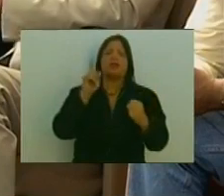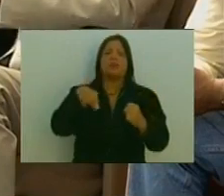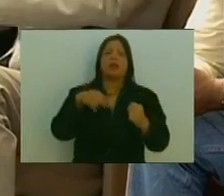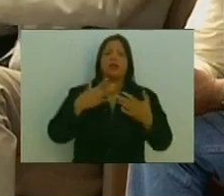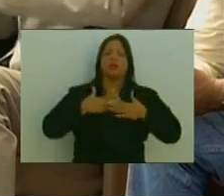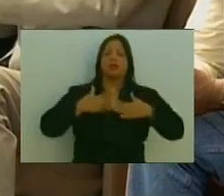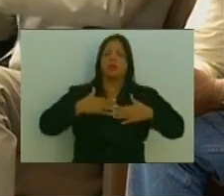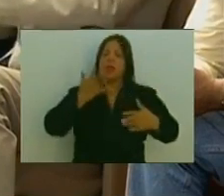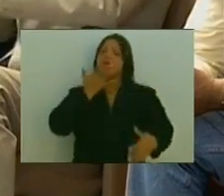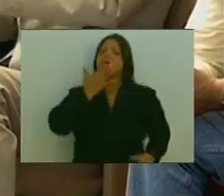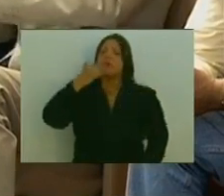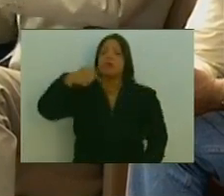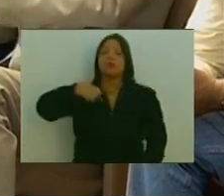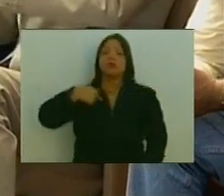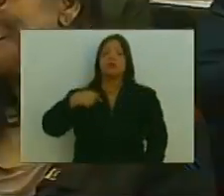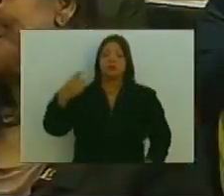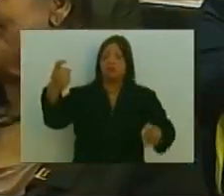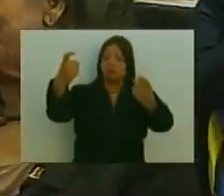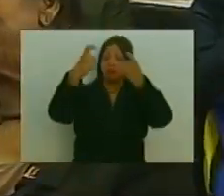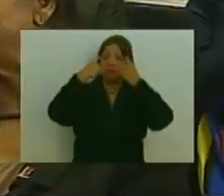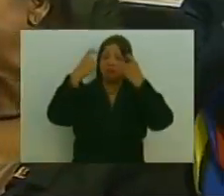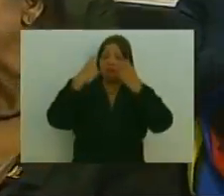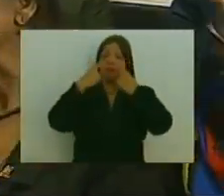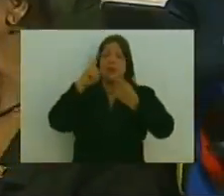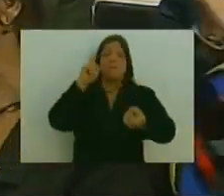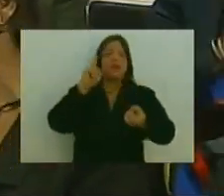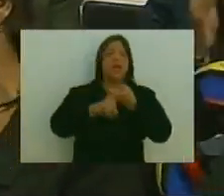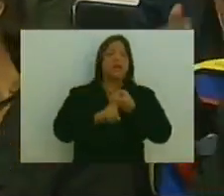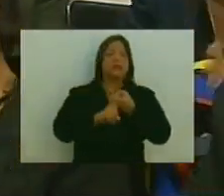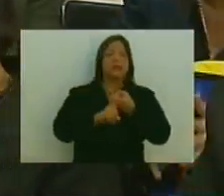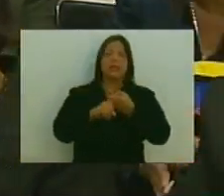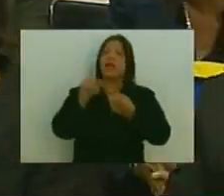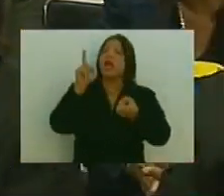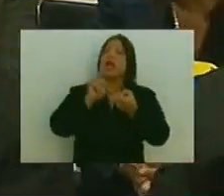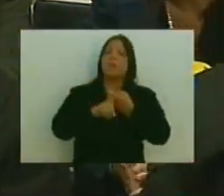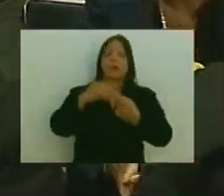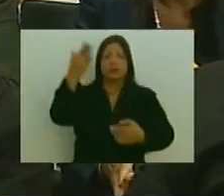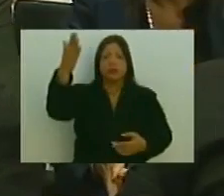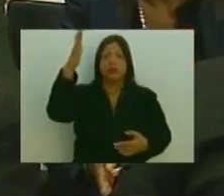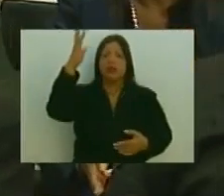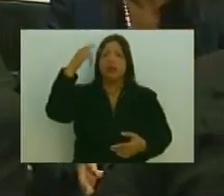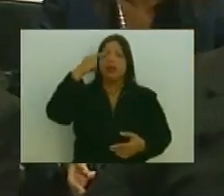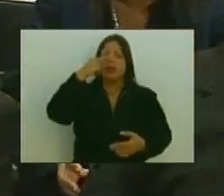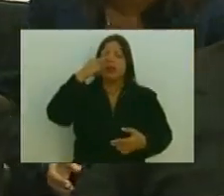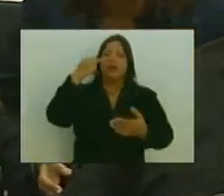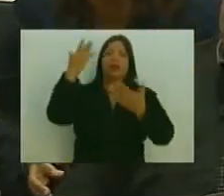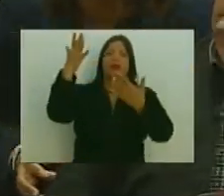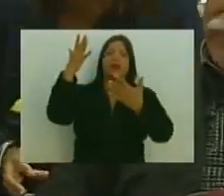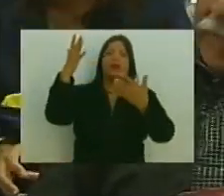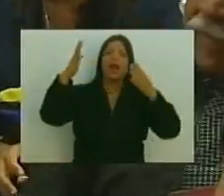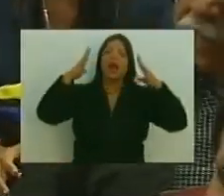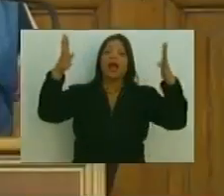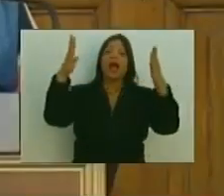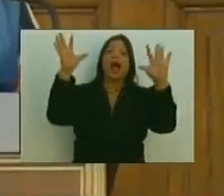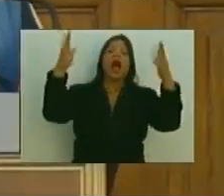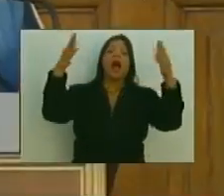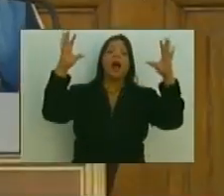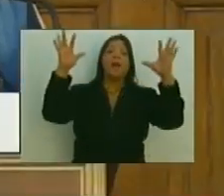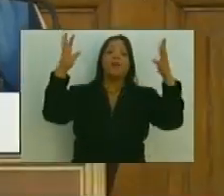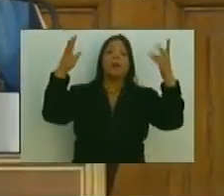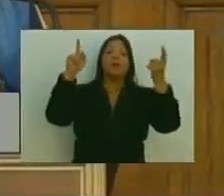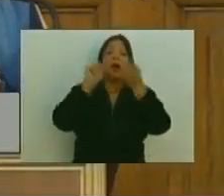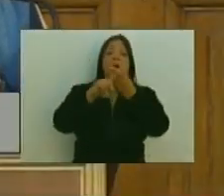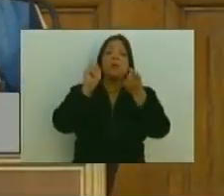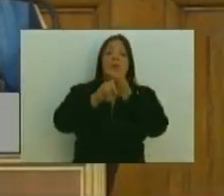caso, me formé, me casé, ahí está mi esposo, quiero que le den un gran aplauso, porque